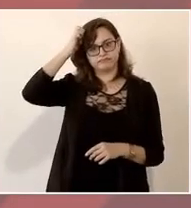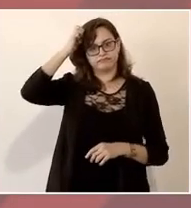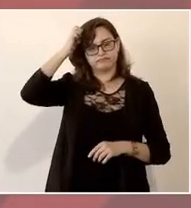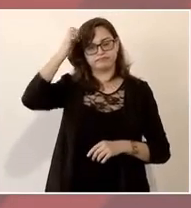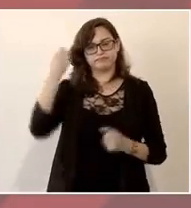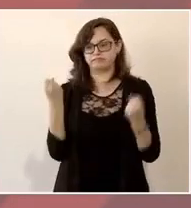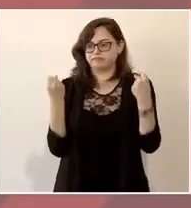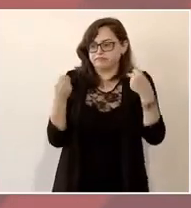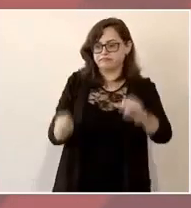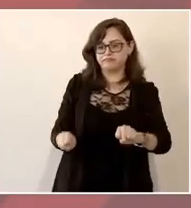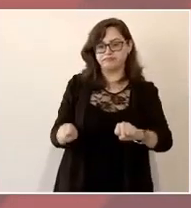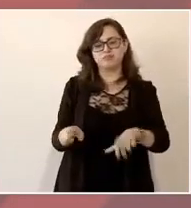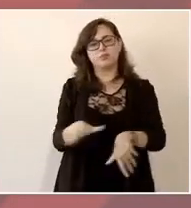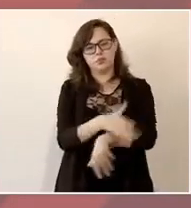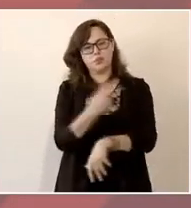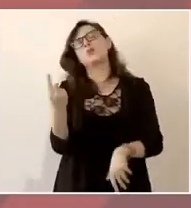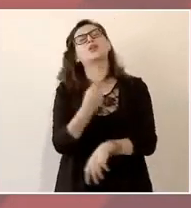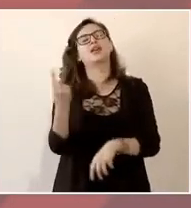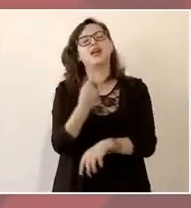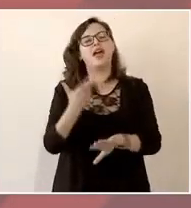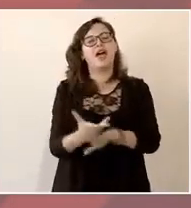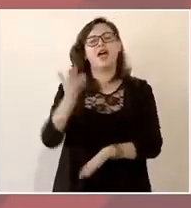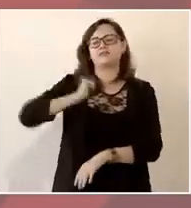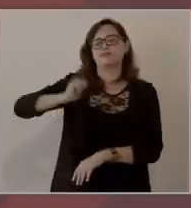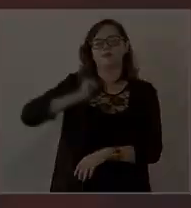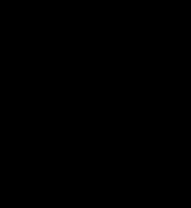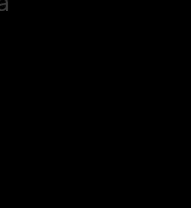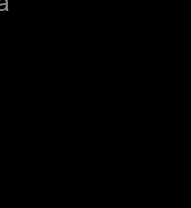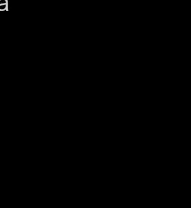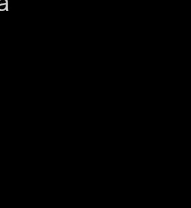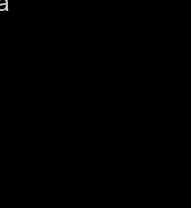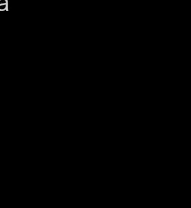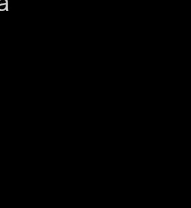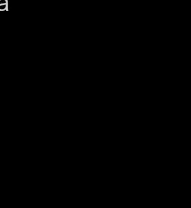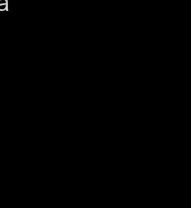porque los conservadores de ese entonces querían